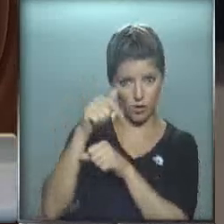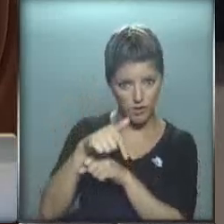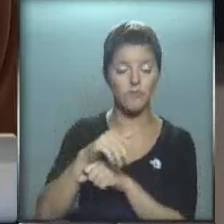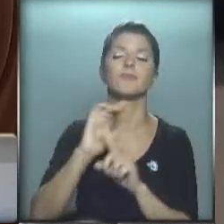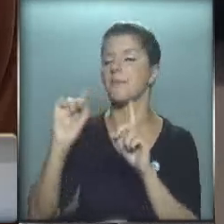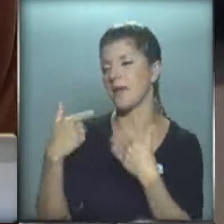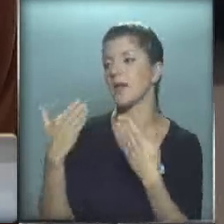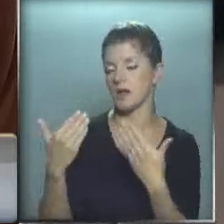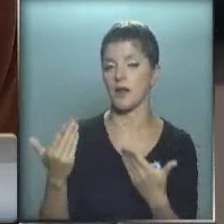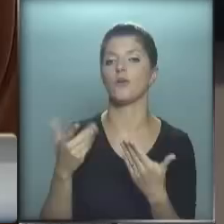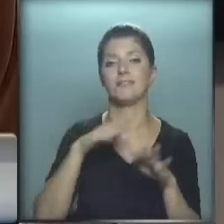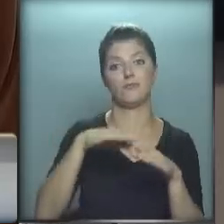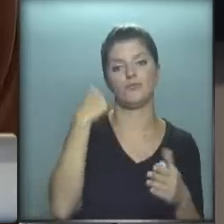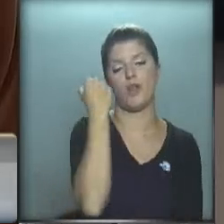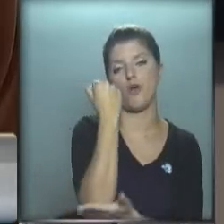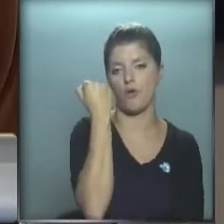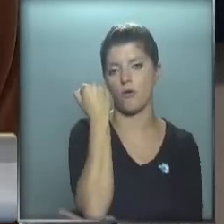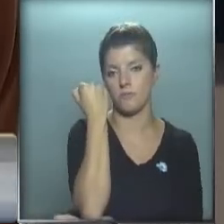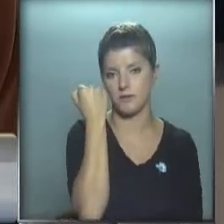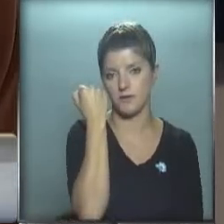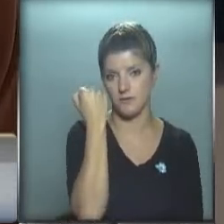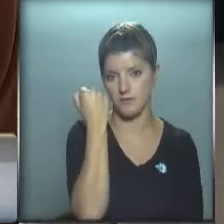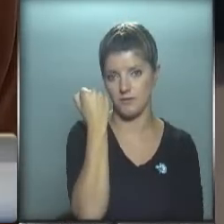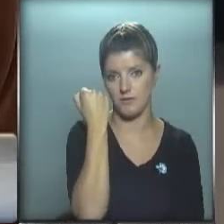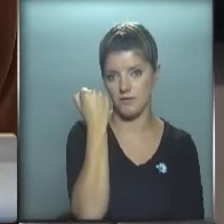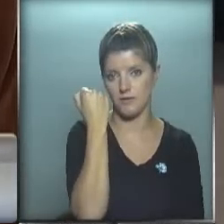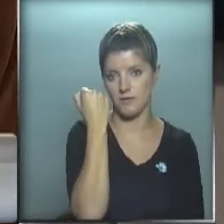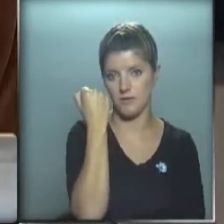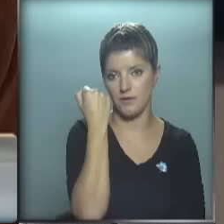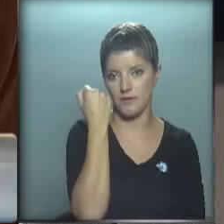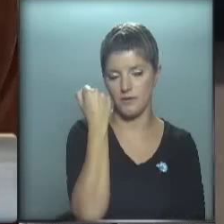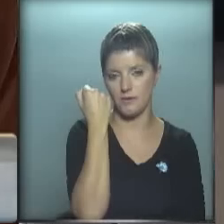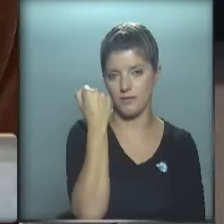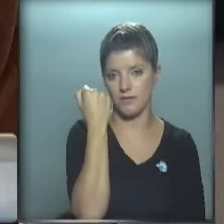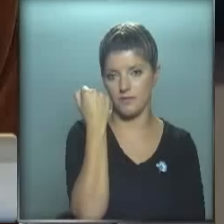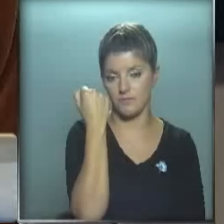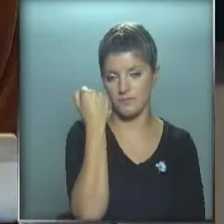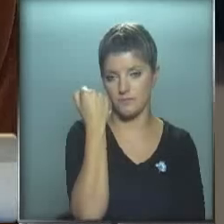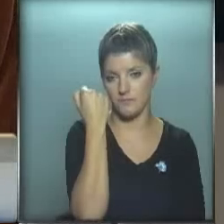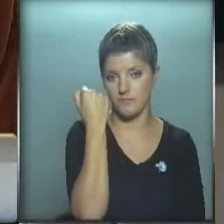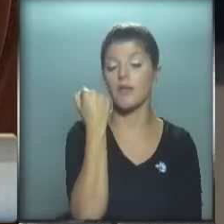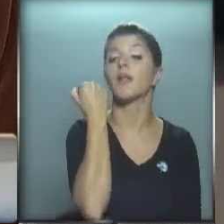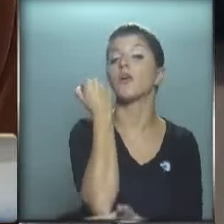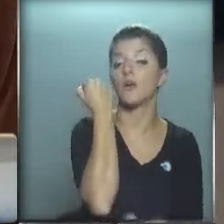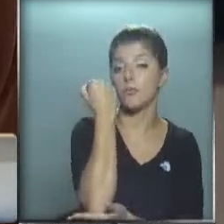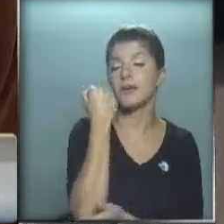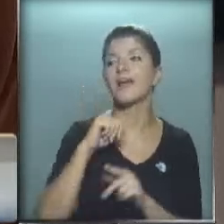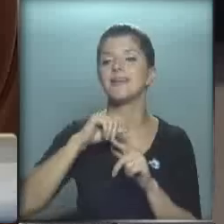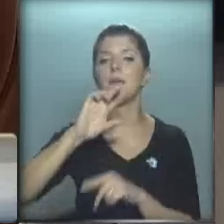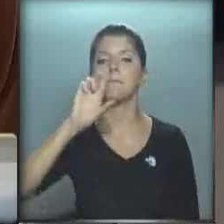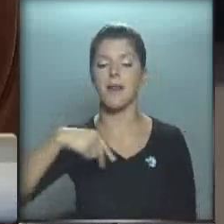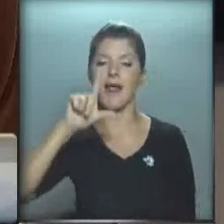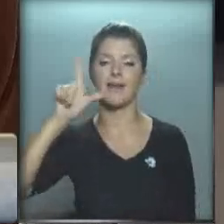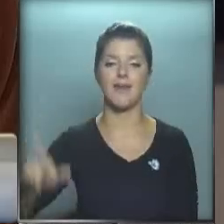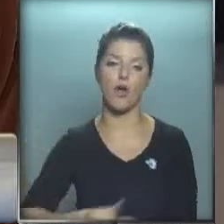otro lado la cuestión económica el el la frente al al modelo eh claramente neoliberal que